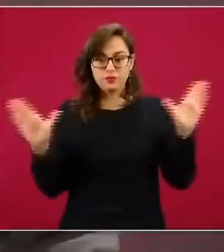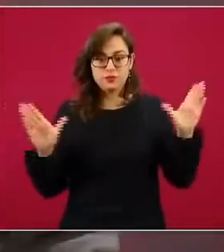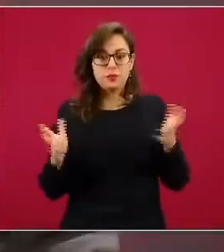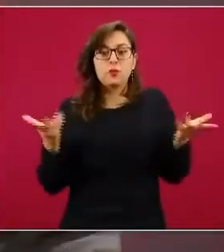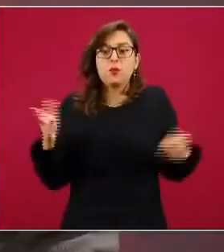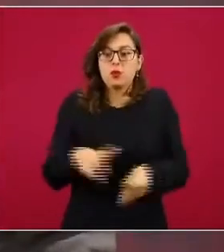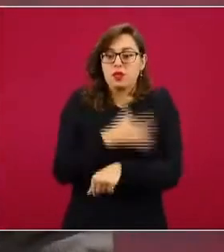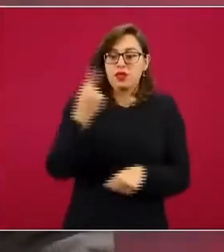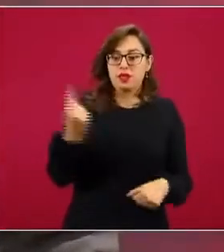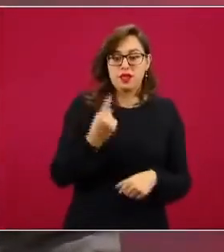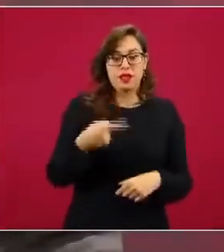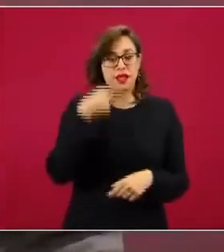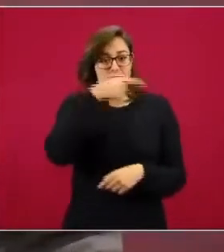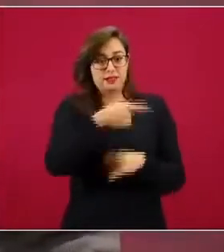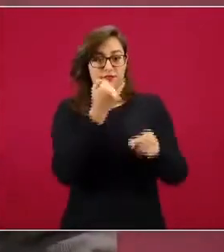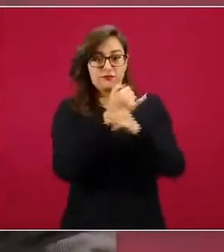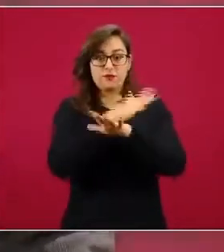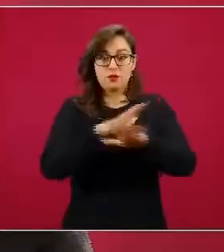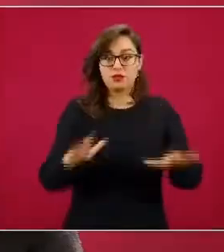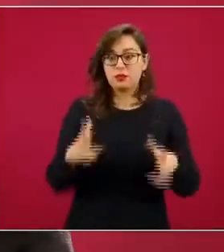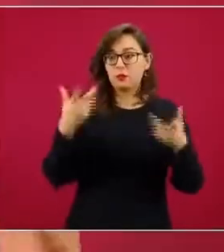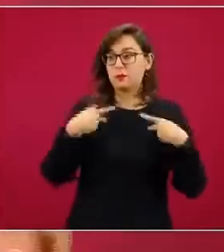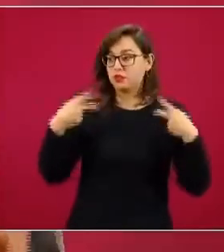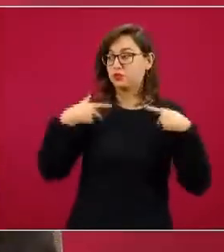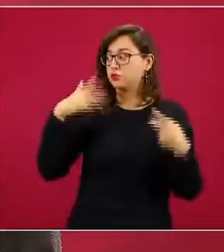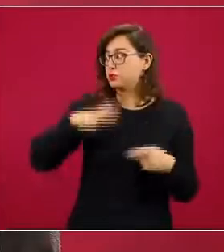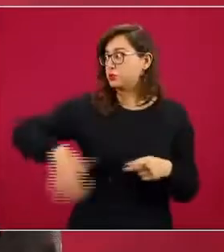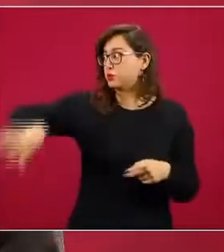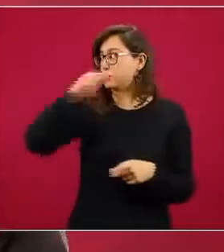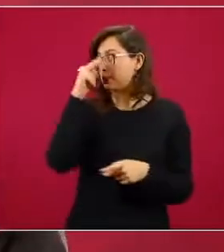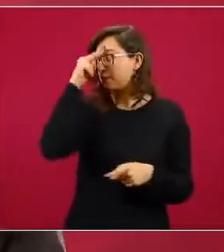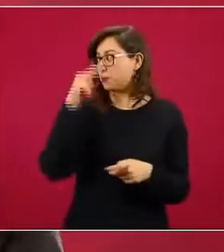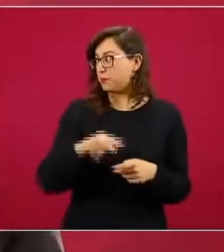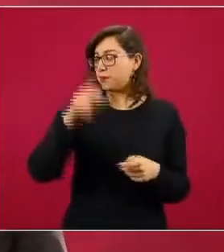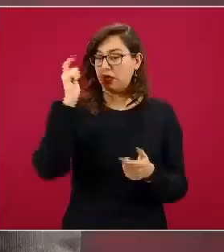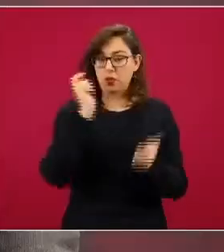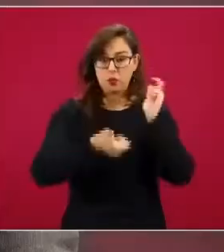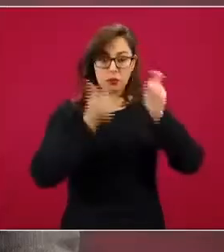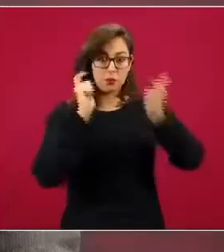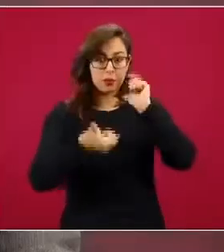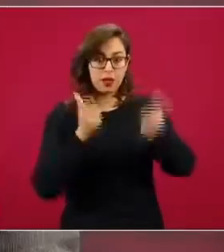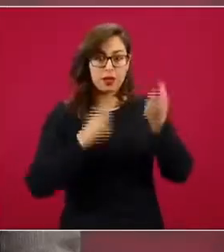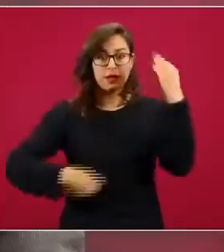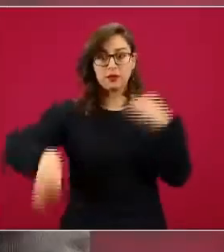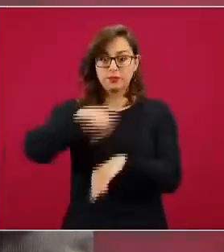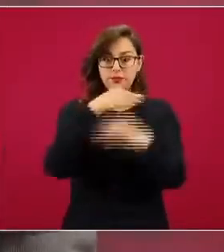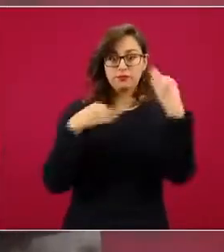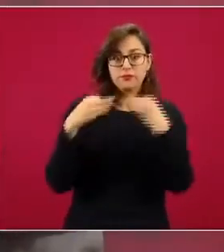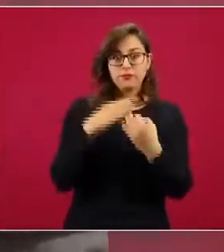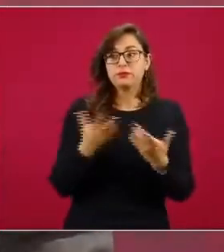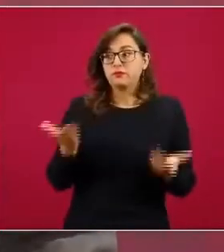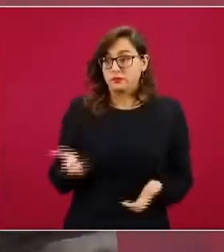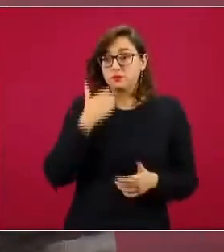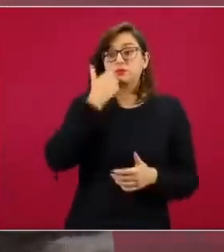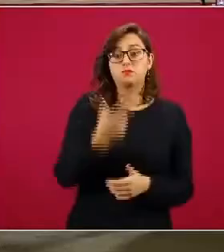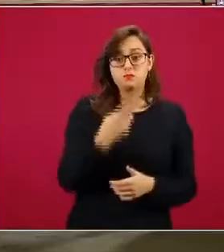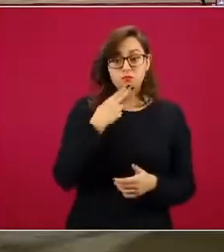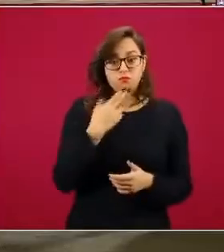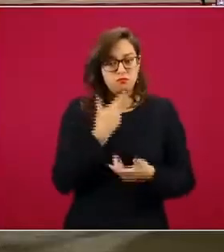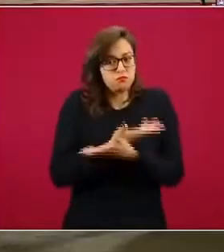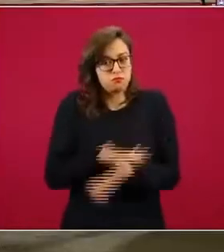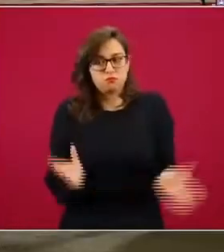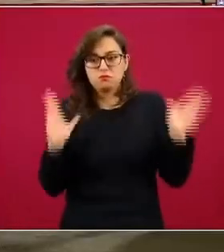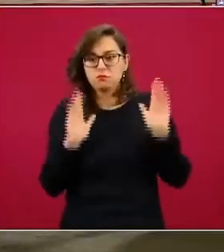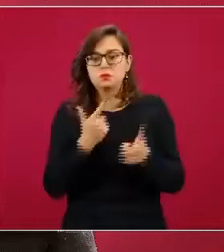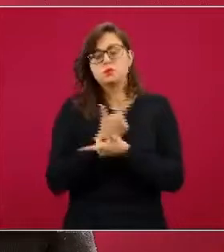de todas las mexicanas y los mexicanos, así que debe estar al servicio de la población mexicana. Quien quiera usarlo, úselo. Si